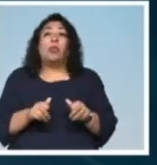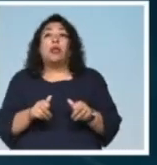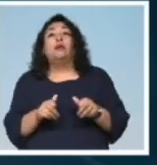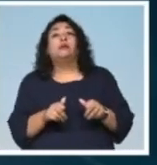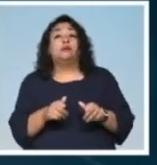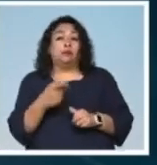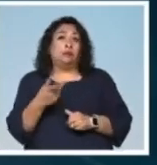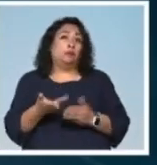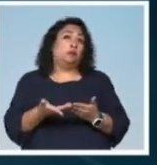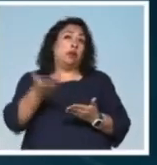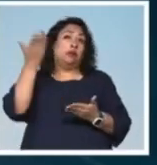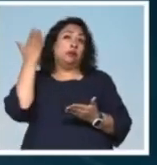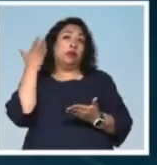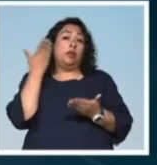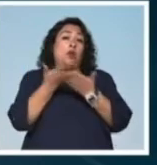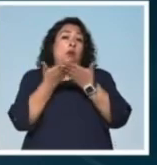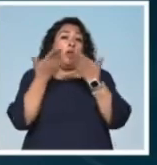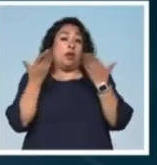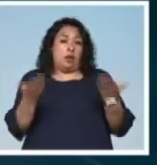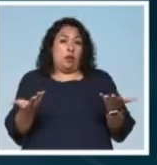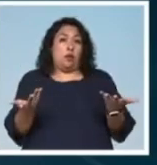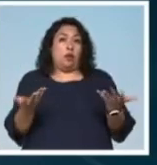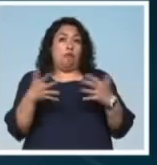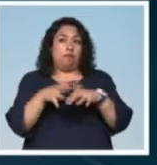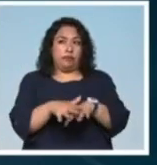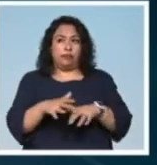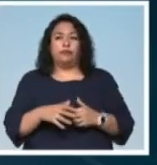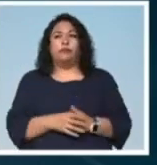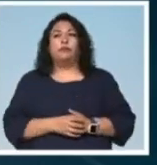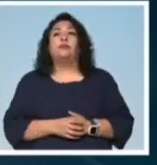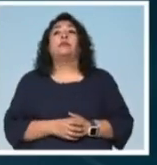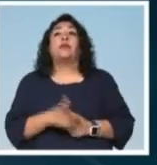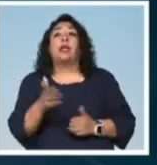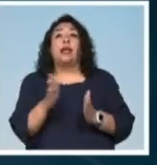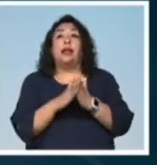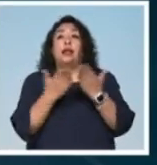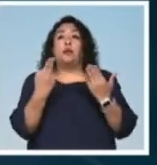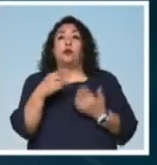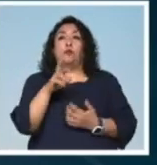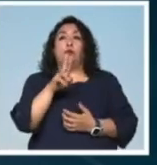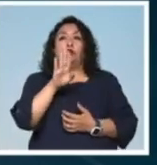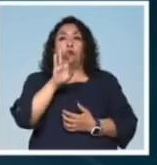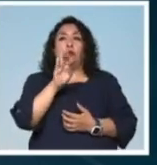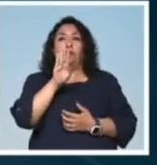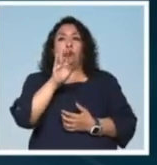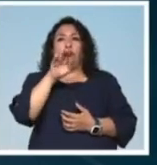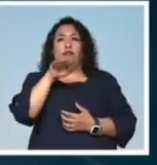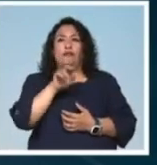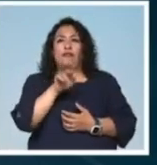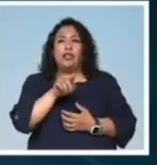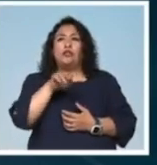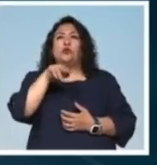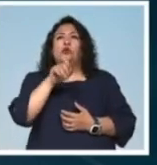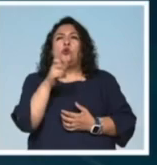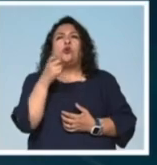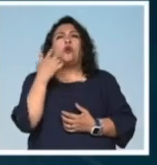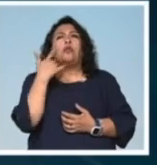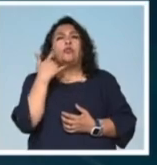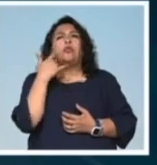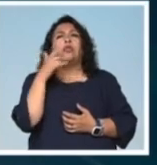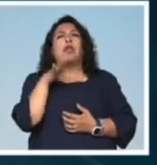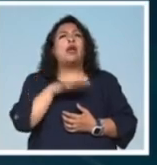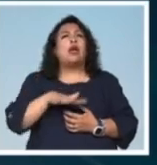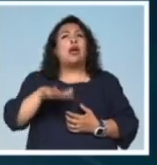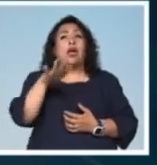del arte de nuestro pasado con el arte de nuestro presente. El libro Rubén Bonifaz Nuño, Elogio del Espacio, Apreciaciones sobre